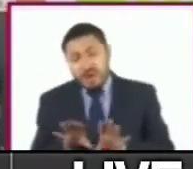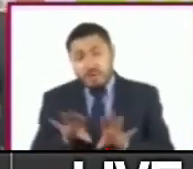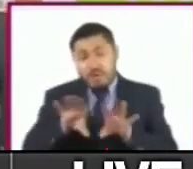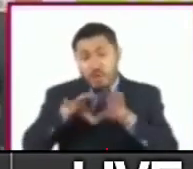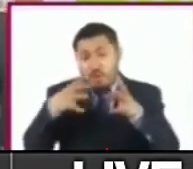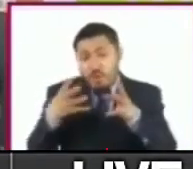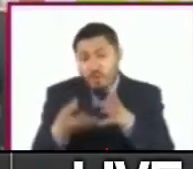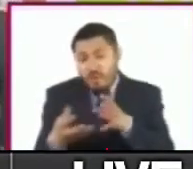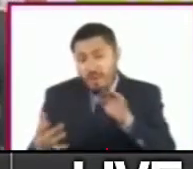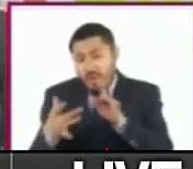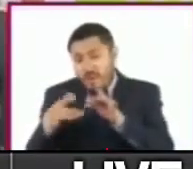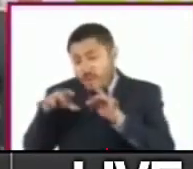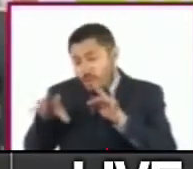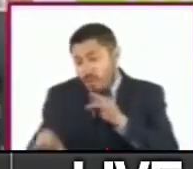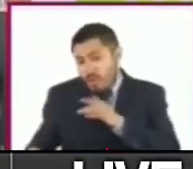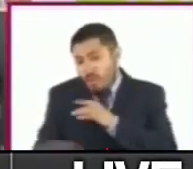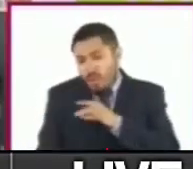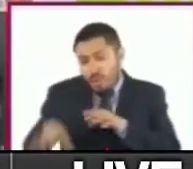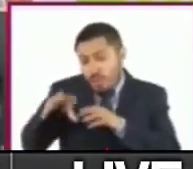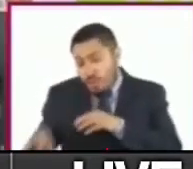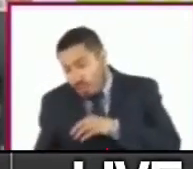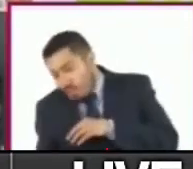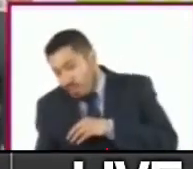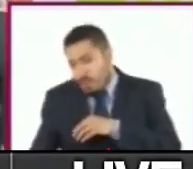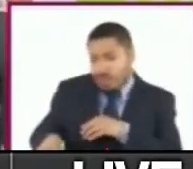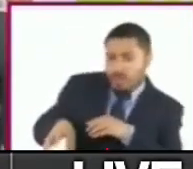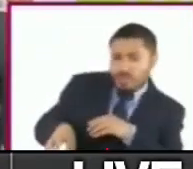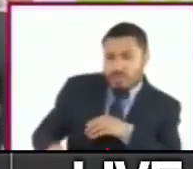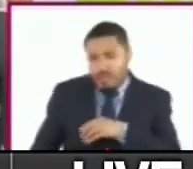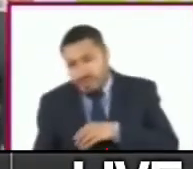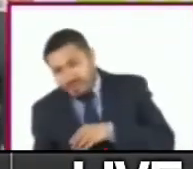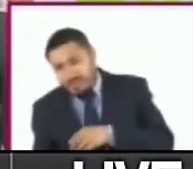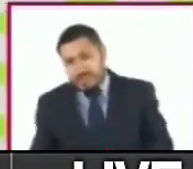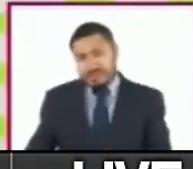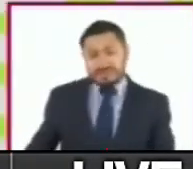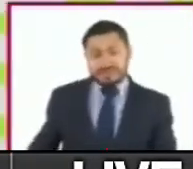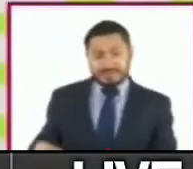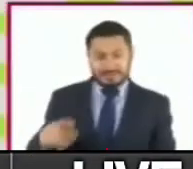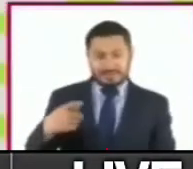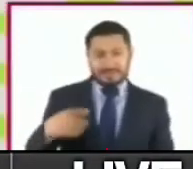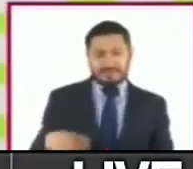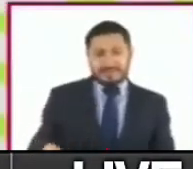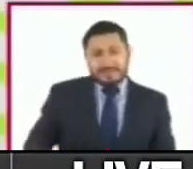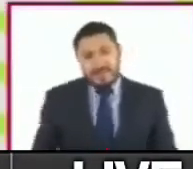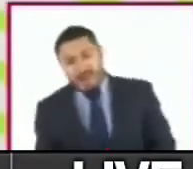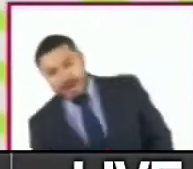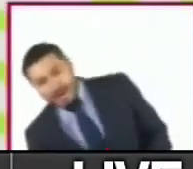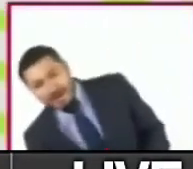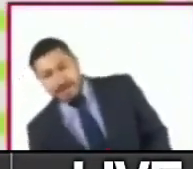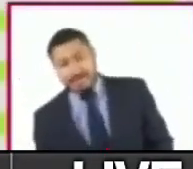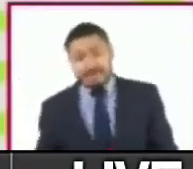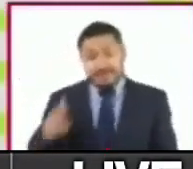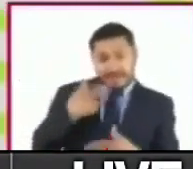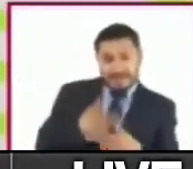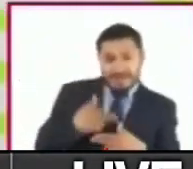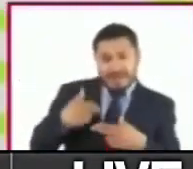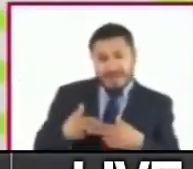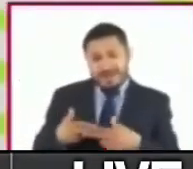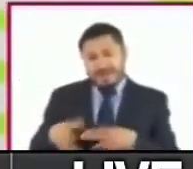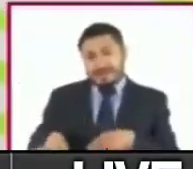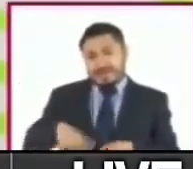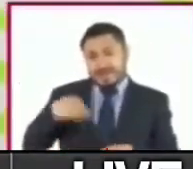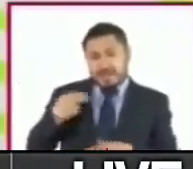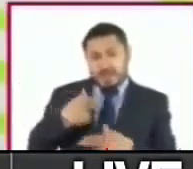pelota, llevándola hacia el piso. Y regreso a posición sentada. ¿Listos? Vamos. Uno,